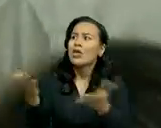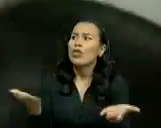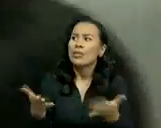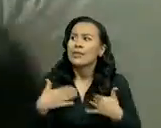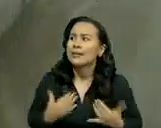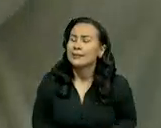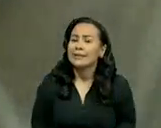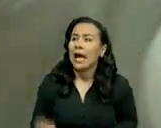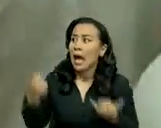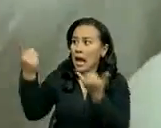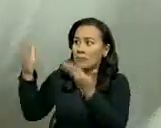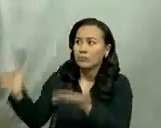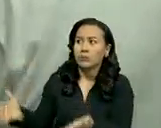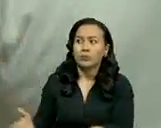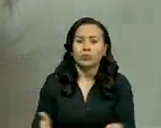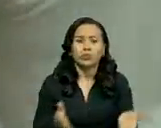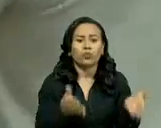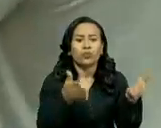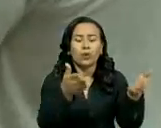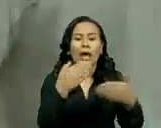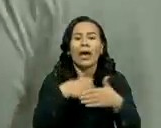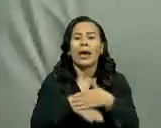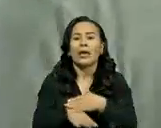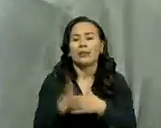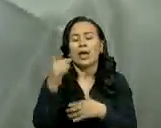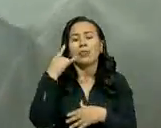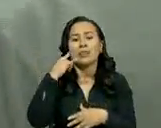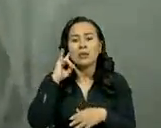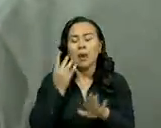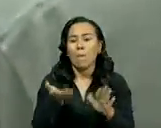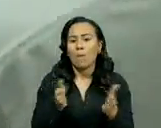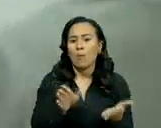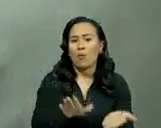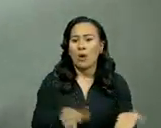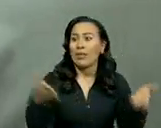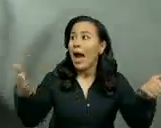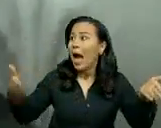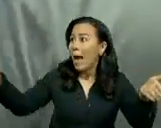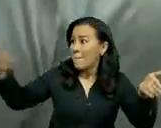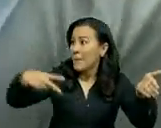Y a los pasillos hacían el ingreso del cofre mortuorio.